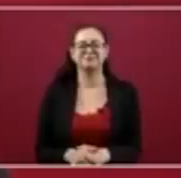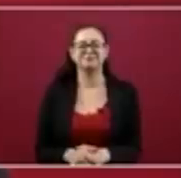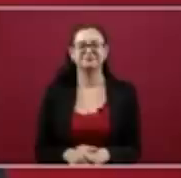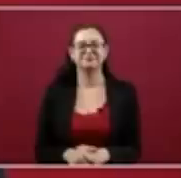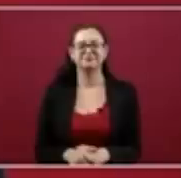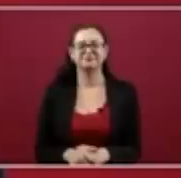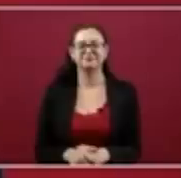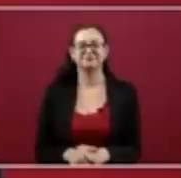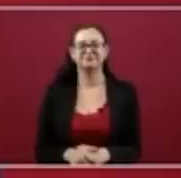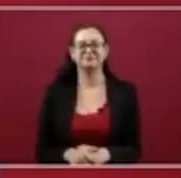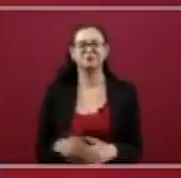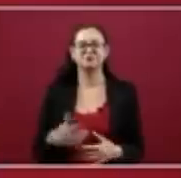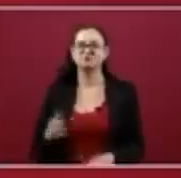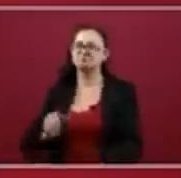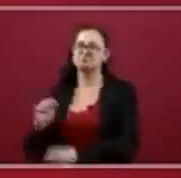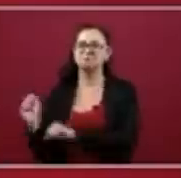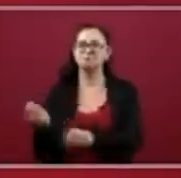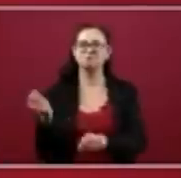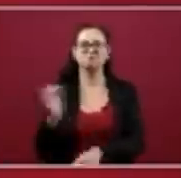en porcentaje de bateo,